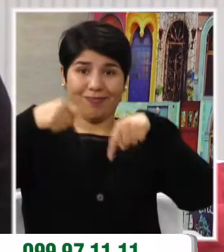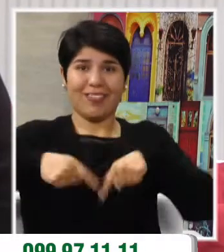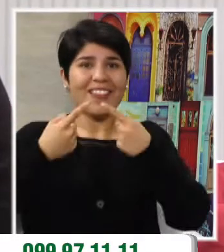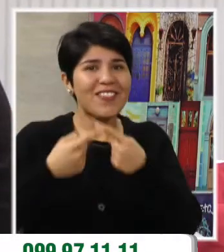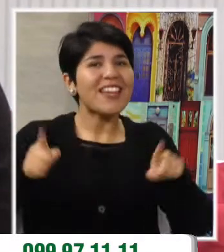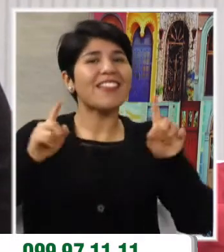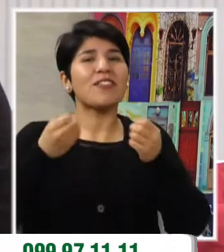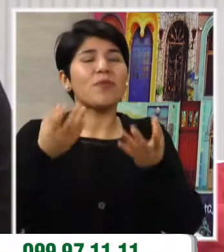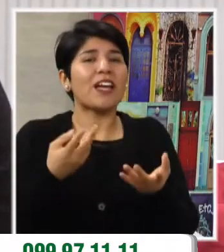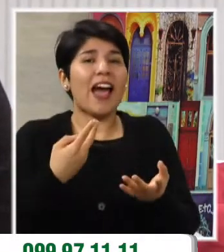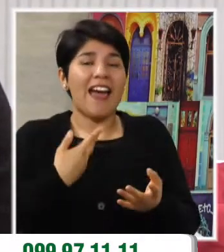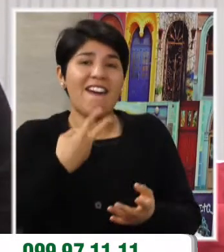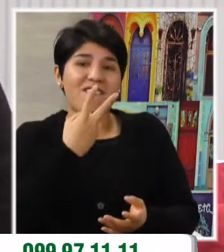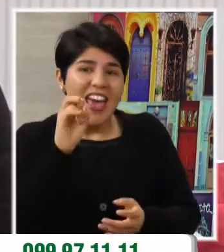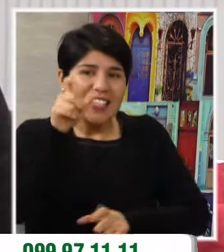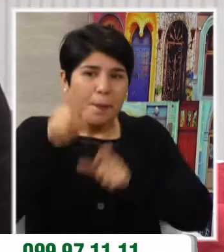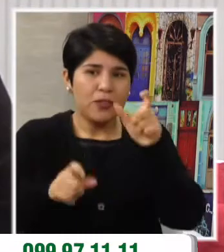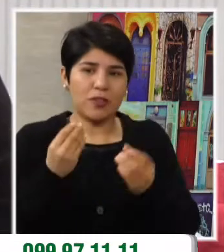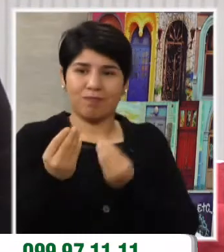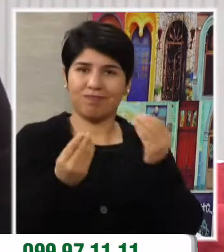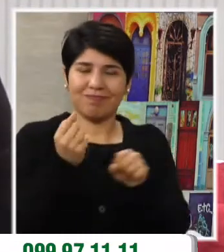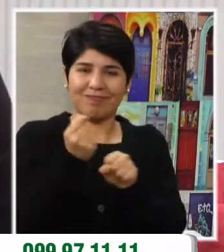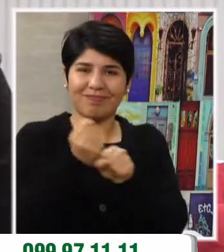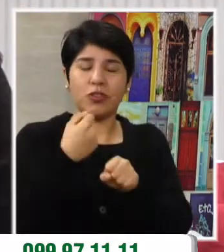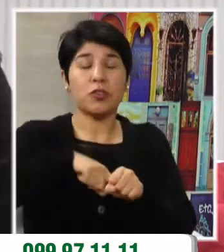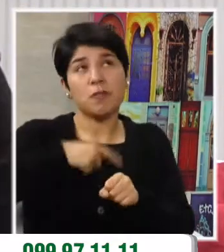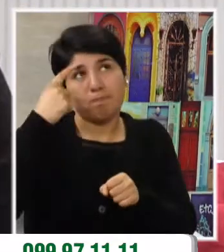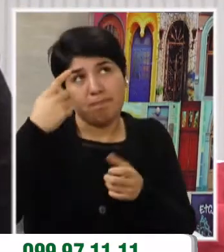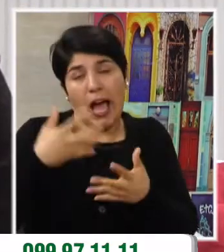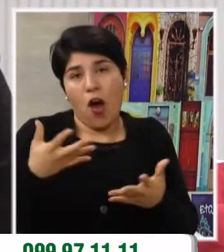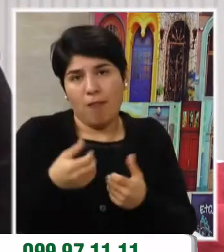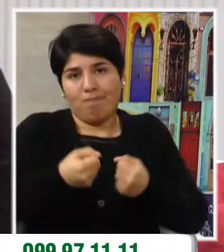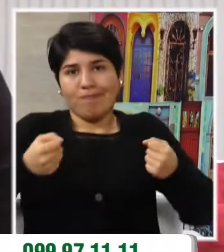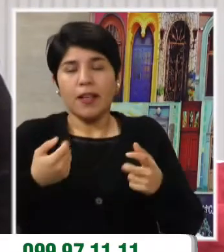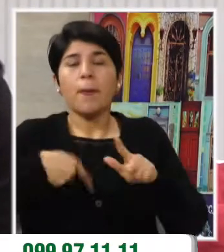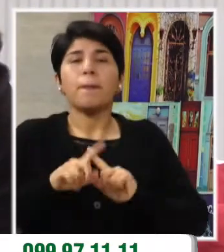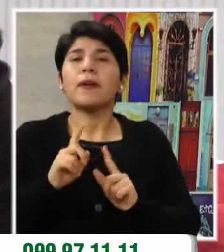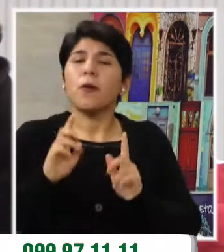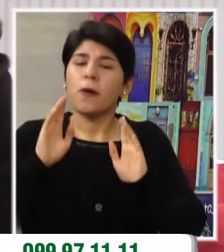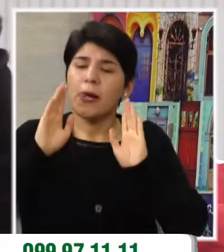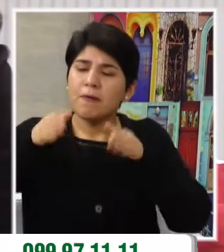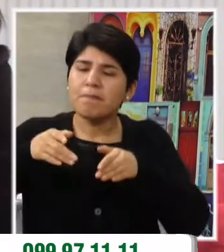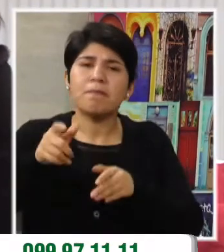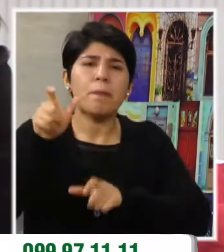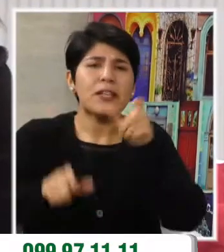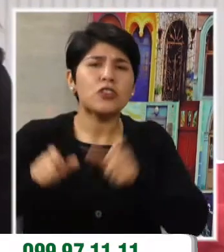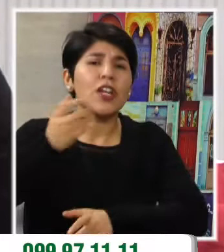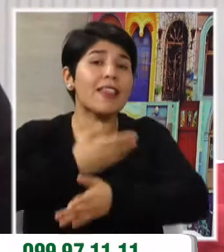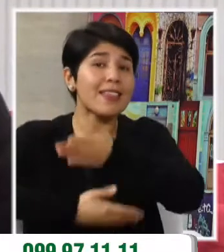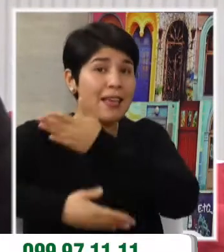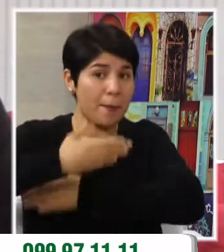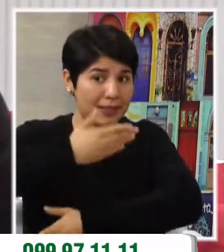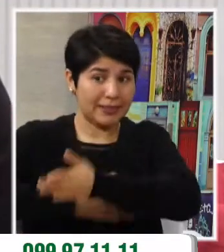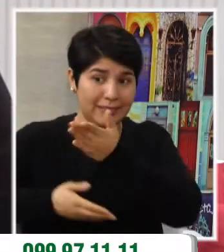realidad esos 20 cupos fueron dirigidos que pensamos ampliar los fueron dirigidos especialmente a personas en situación de